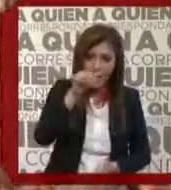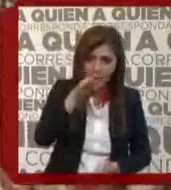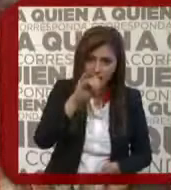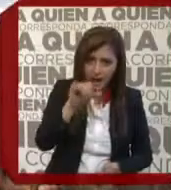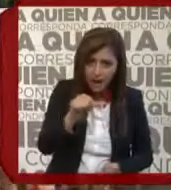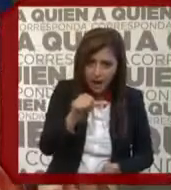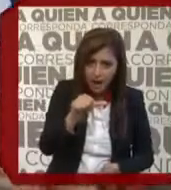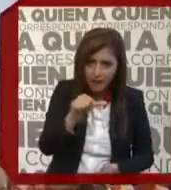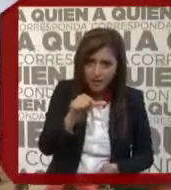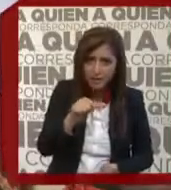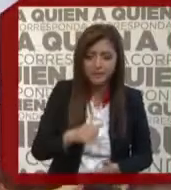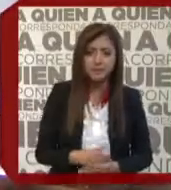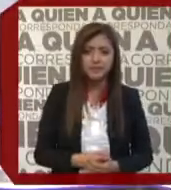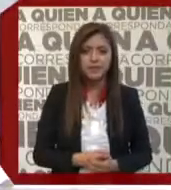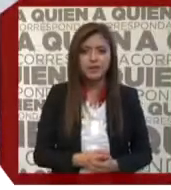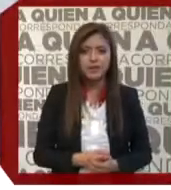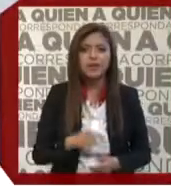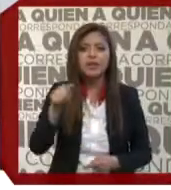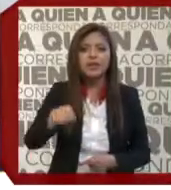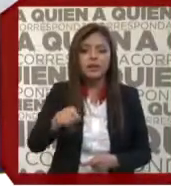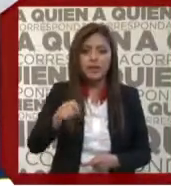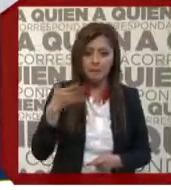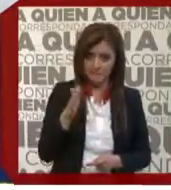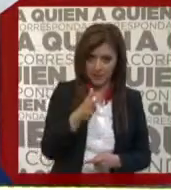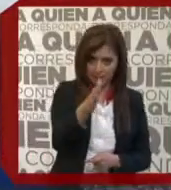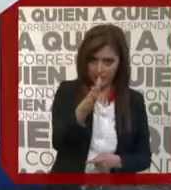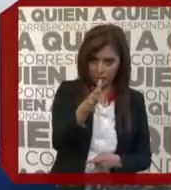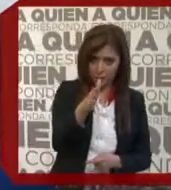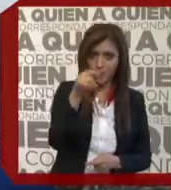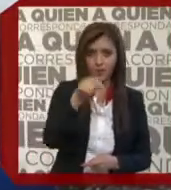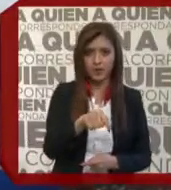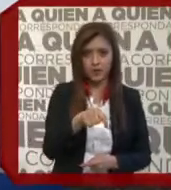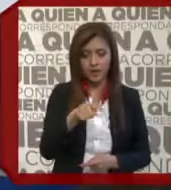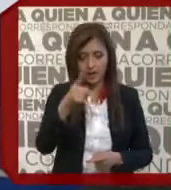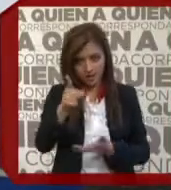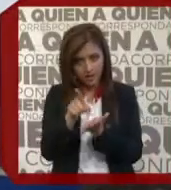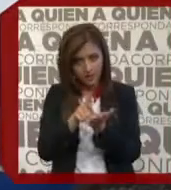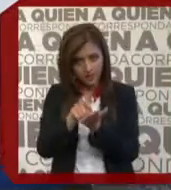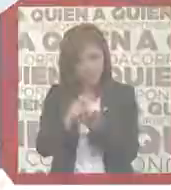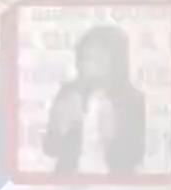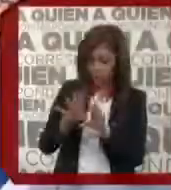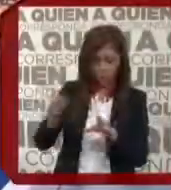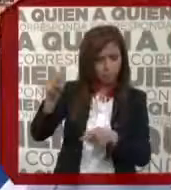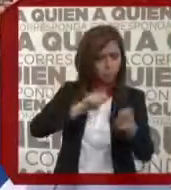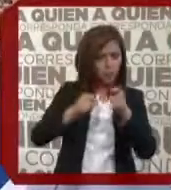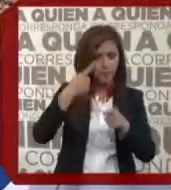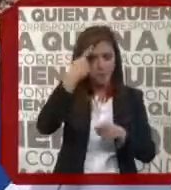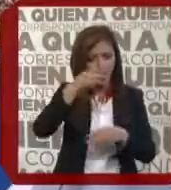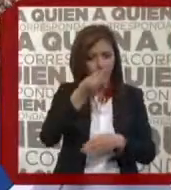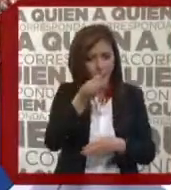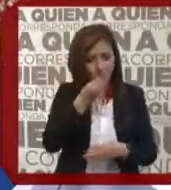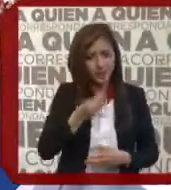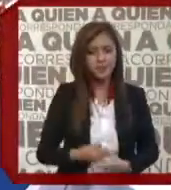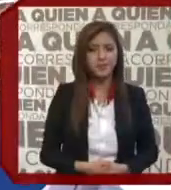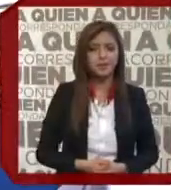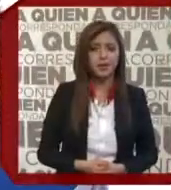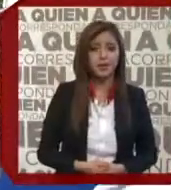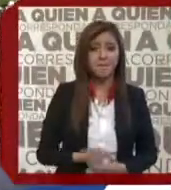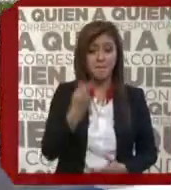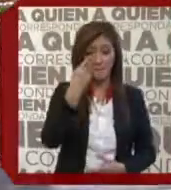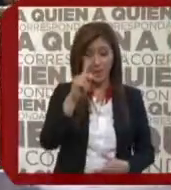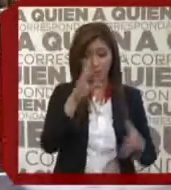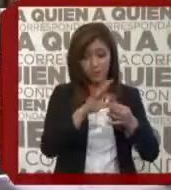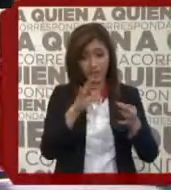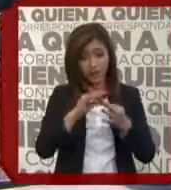Ceviche de almeja. Ceviche de almeja. ¿Este? Ceviche de pescado. Ajá. Ceviche de caracol. Así es. Oye, Jorge, pero ese era el aperitivo porque te traían